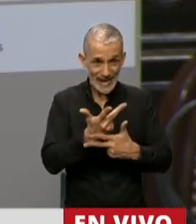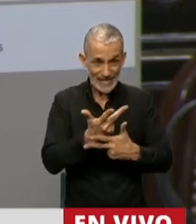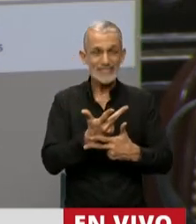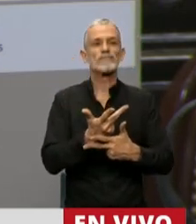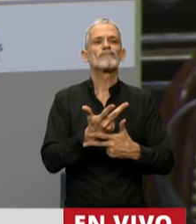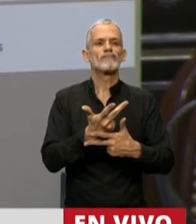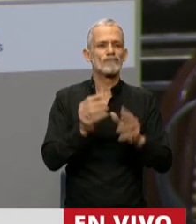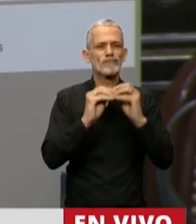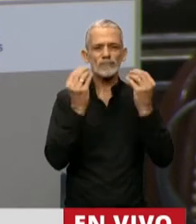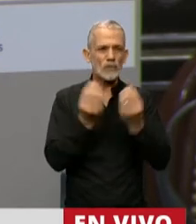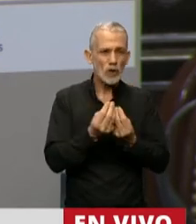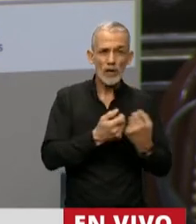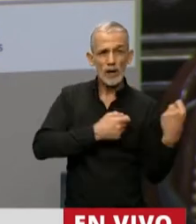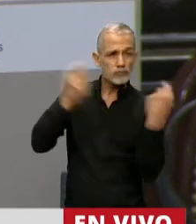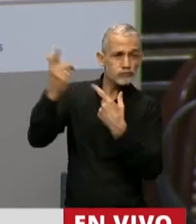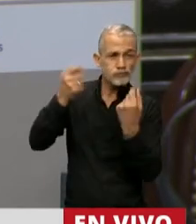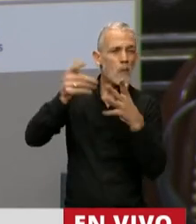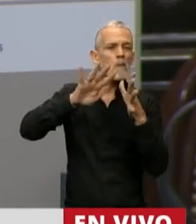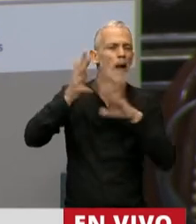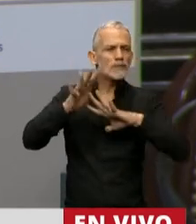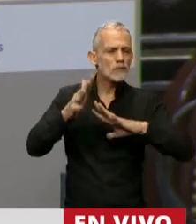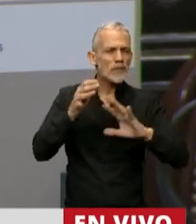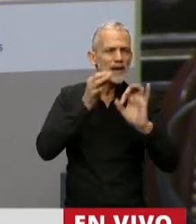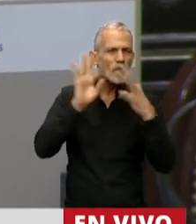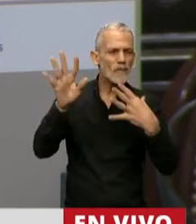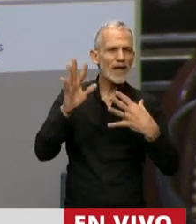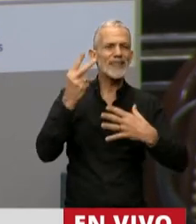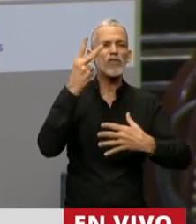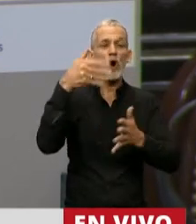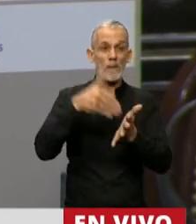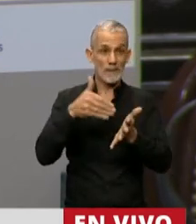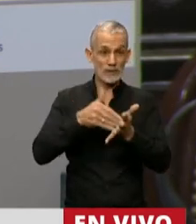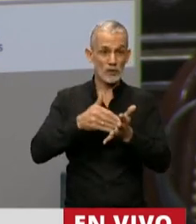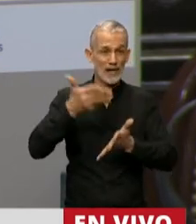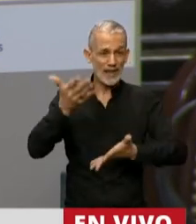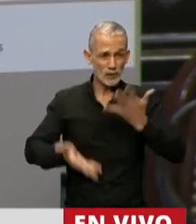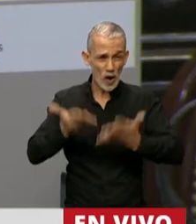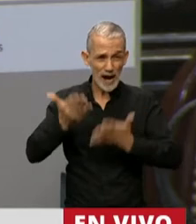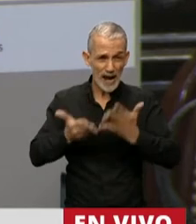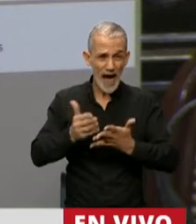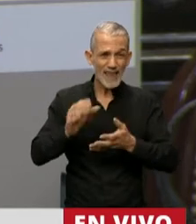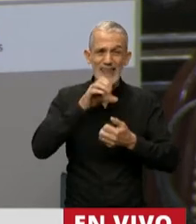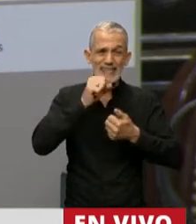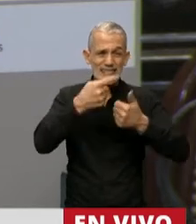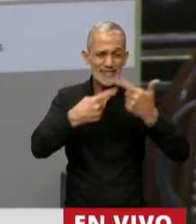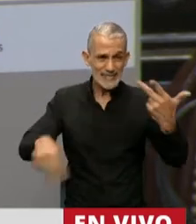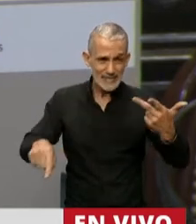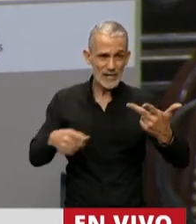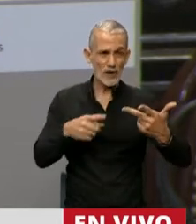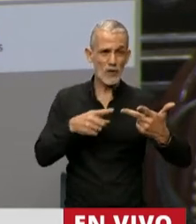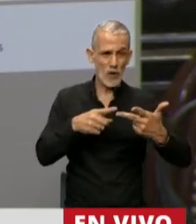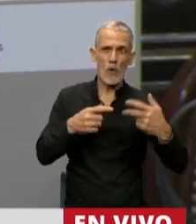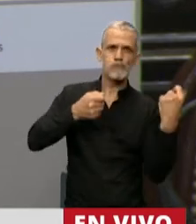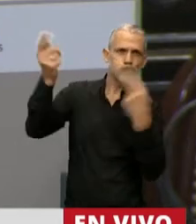se exportan alrededor de 2 millones de toneladas de cítricos,